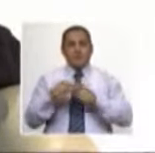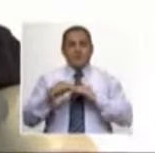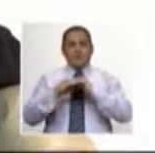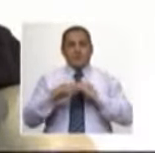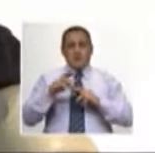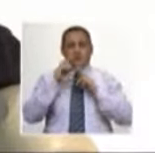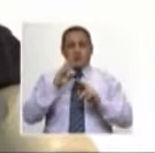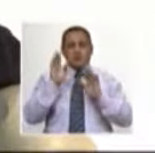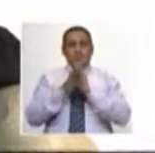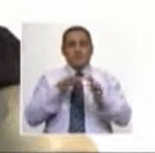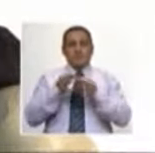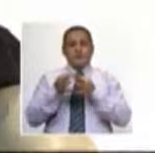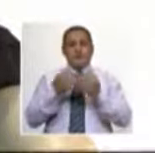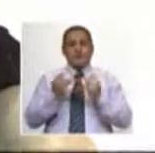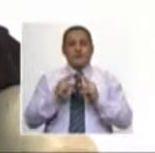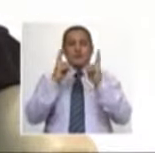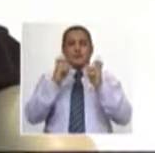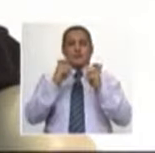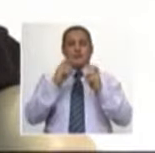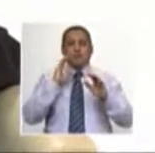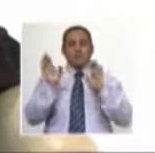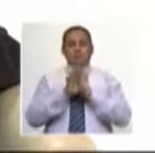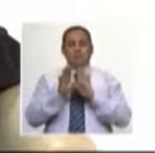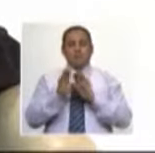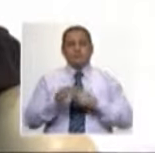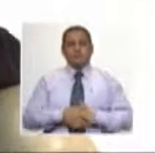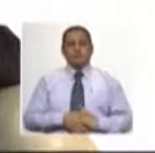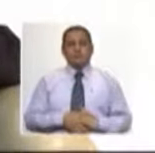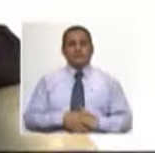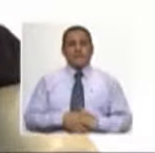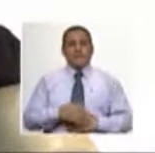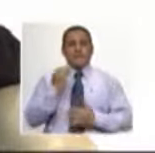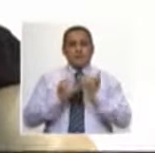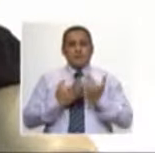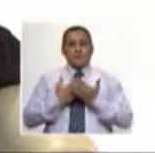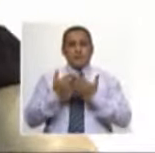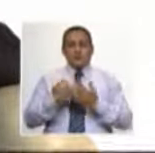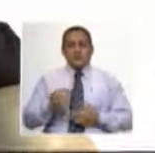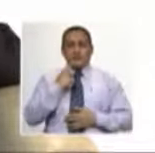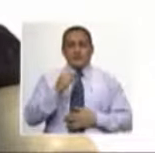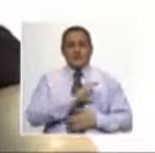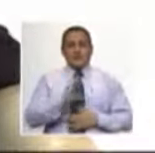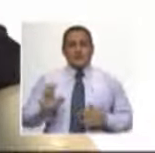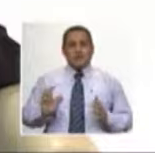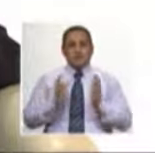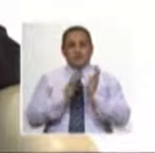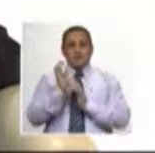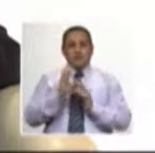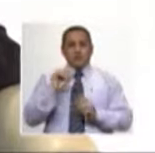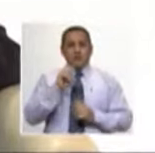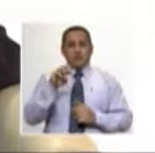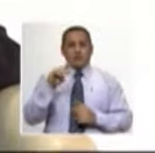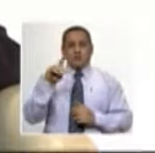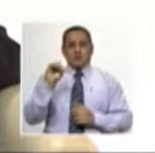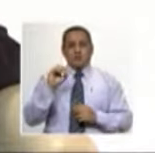le llama así. En el caso de la última tentación de Cristo, un caso de Olmedo